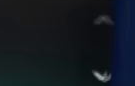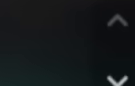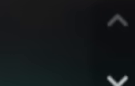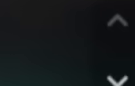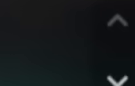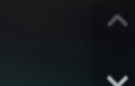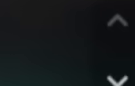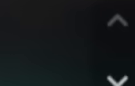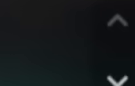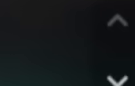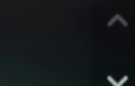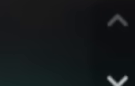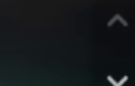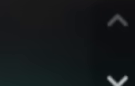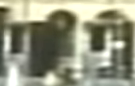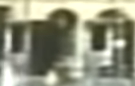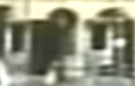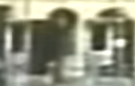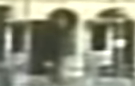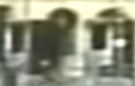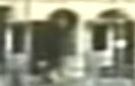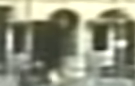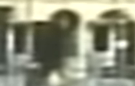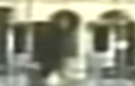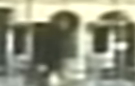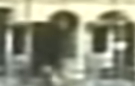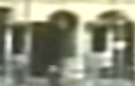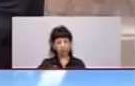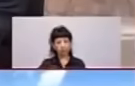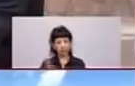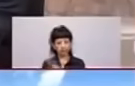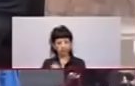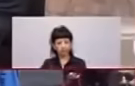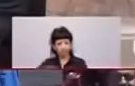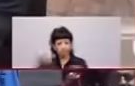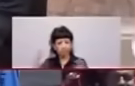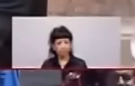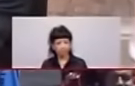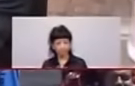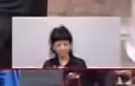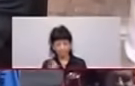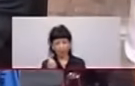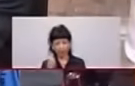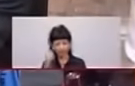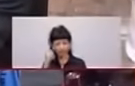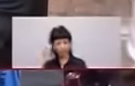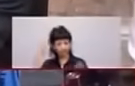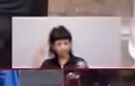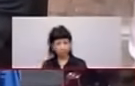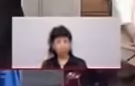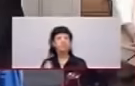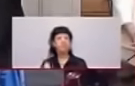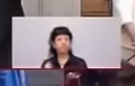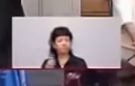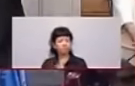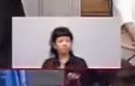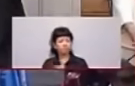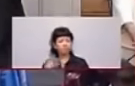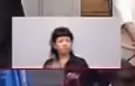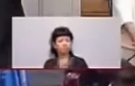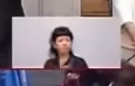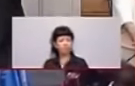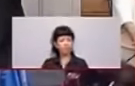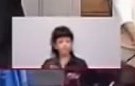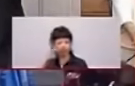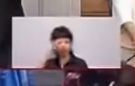ya va a haber plata, ya. Este, mañana ya hay. Va a llegar, va a llegar. Bueno, allí se detuvo nuevamente el vehículo que traslada